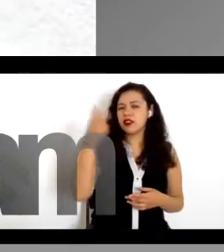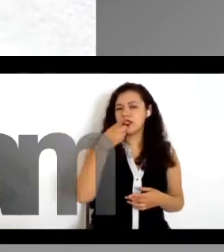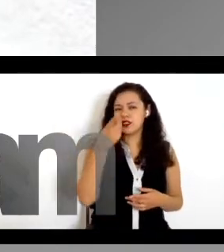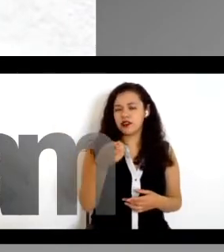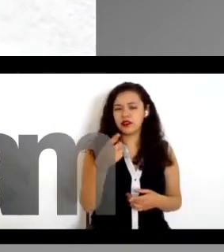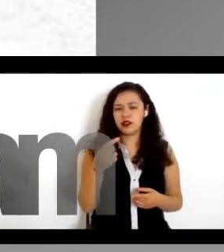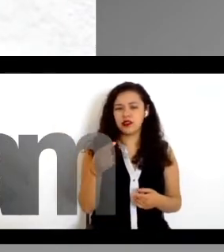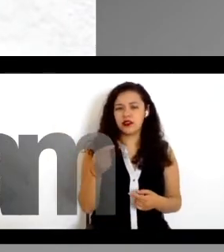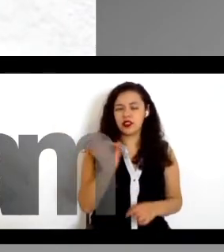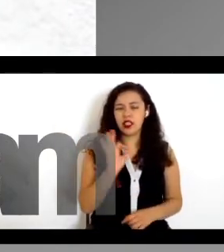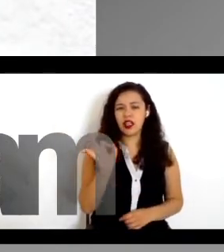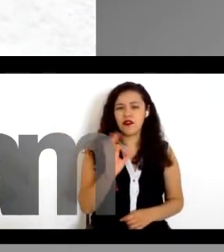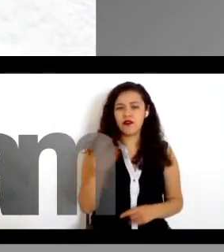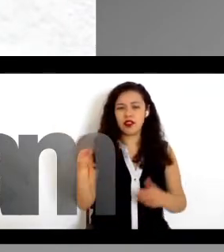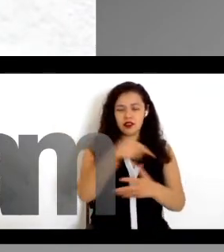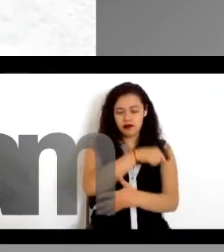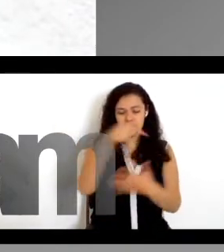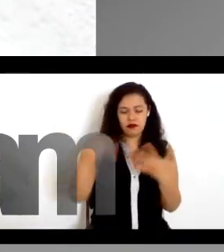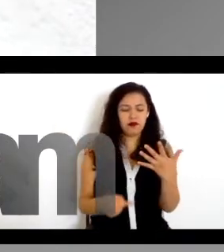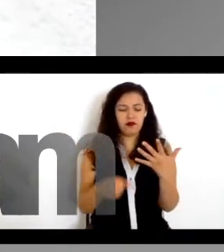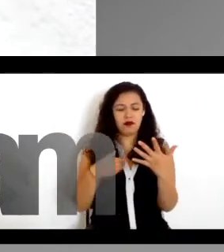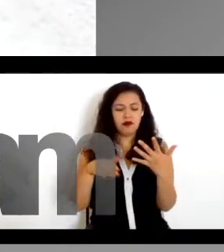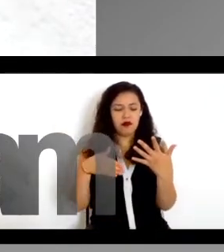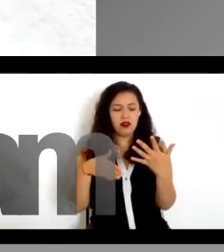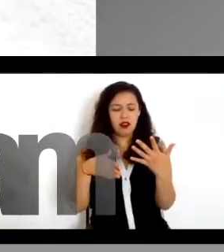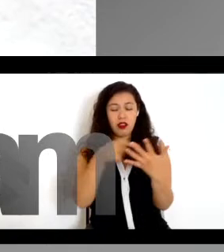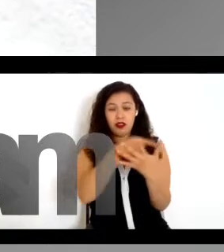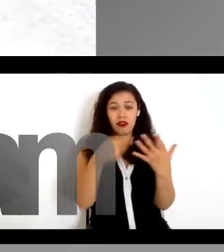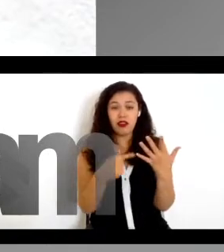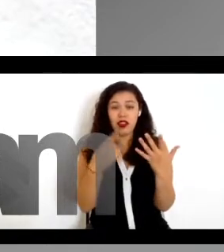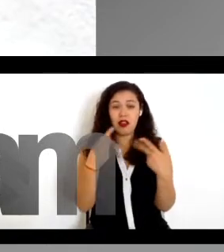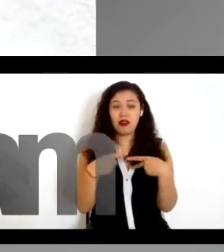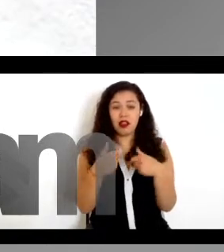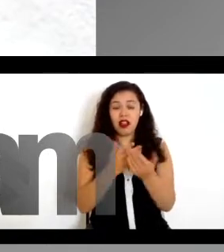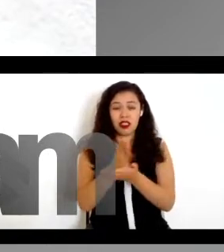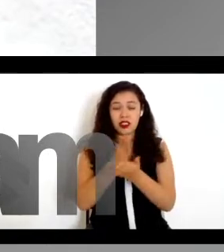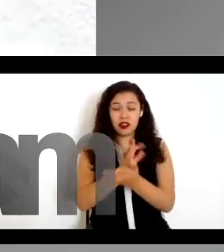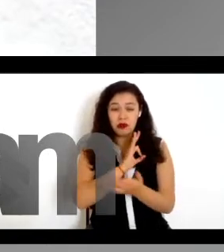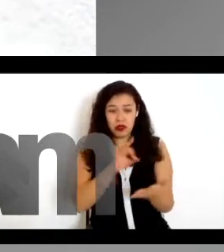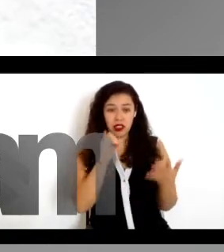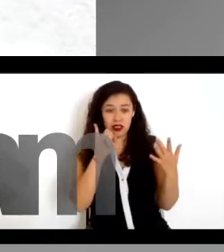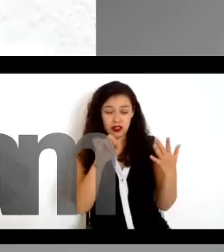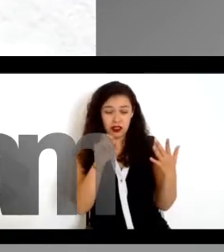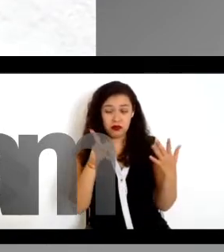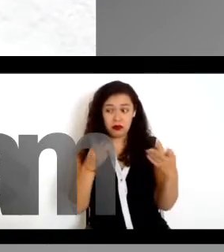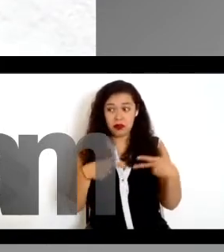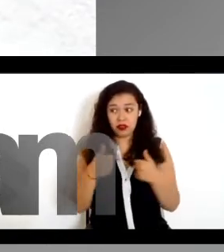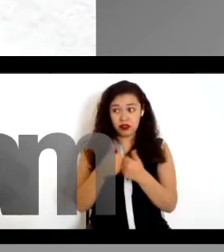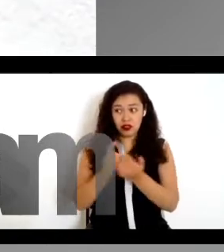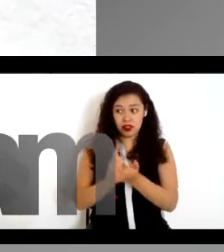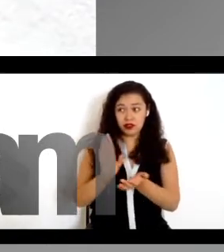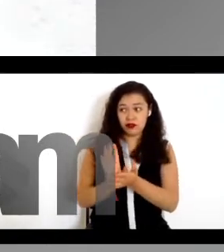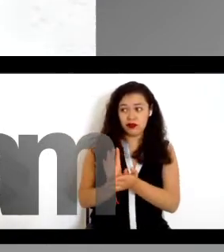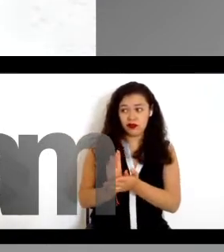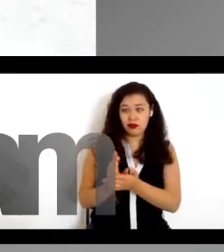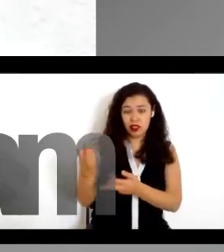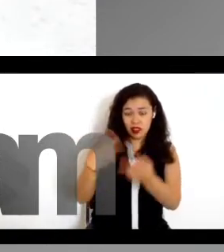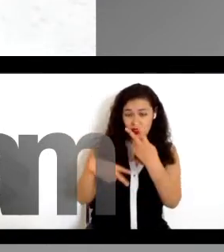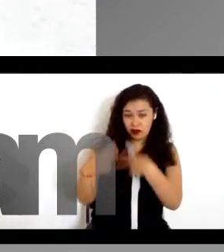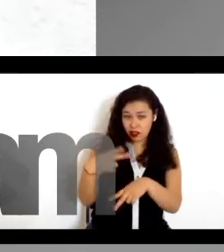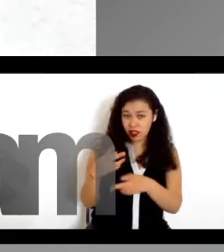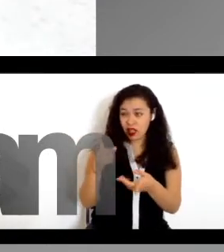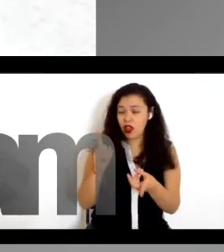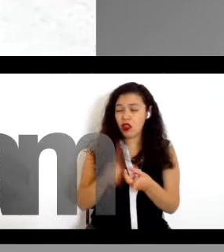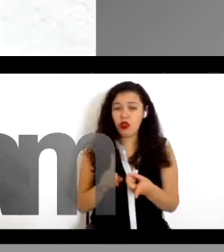el dedo de la mano, que están totalmente accesibles. ¿Y dónde está la persona con discapacidad? ¿Dónde estamos nosotros? Eso yo le grito a